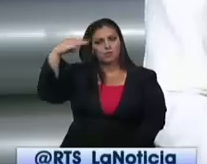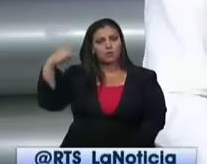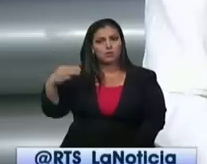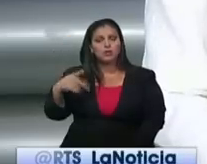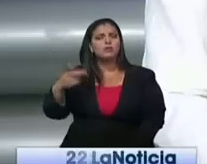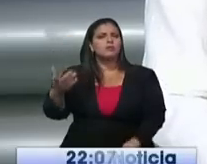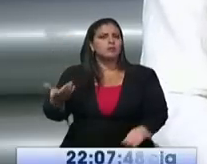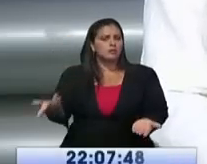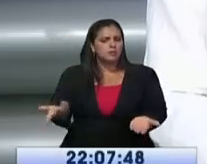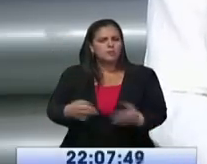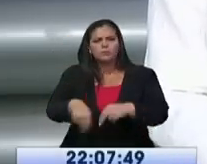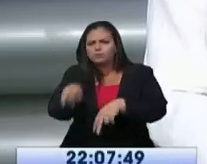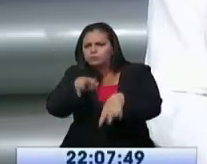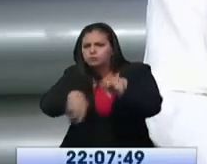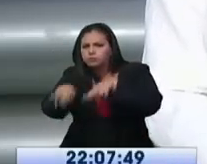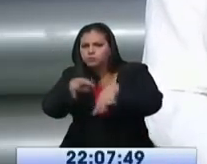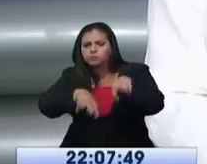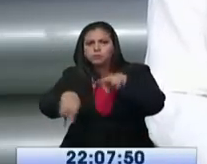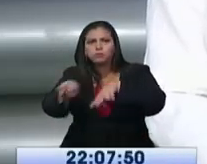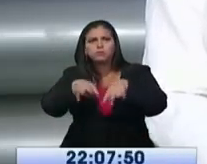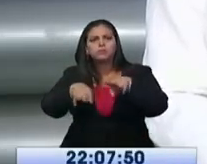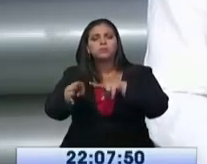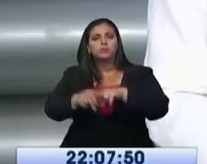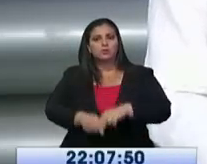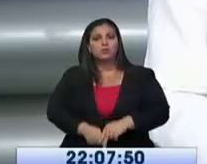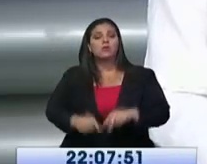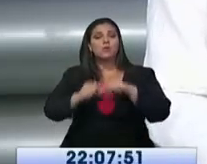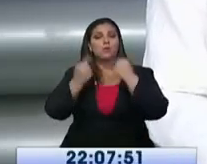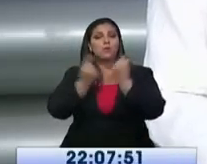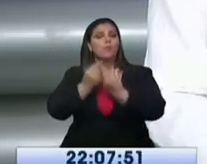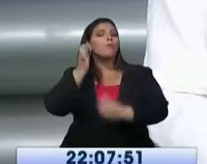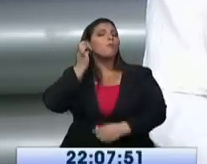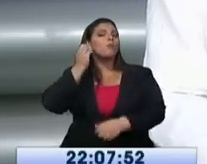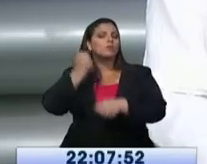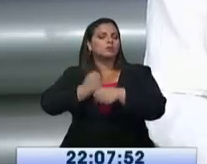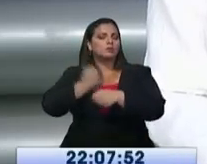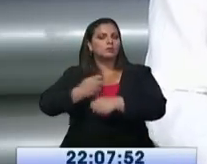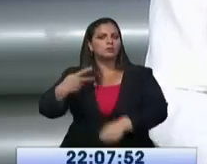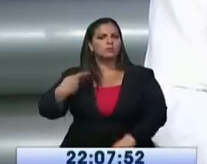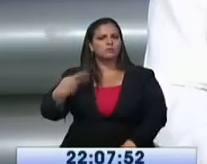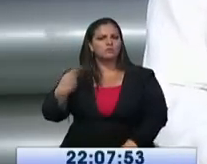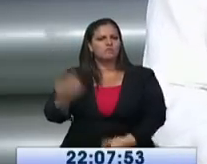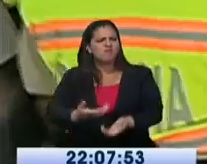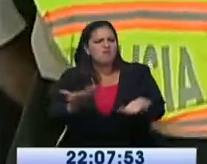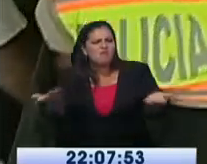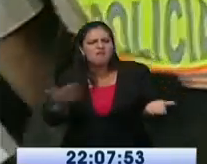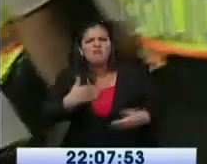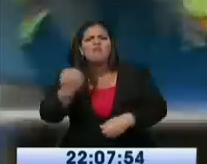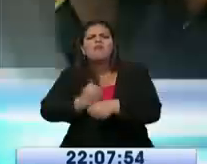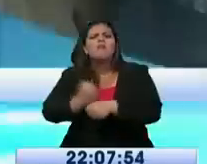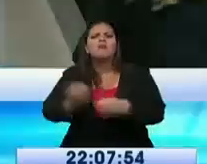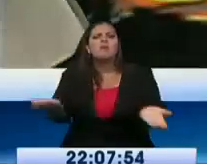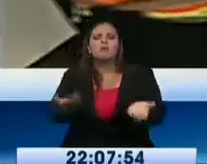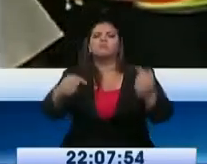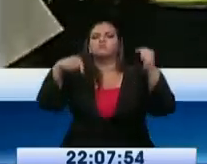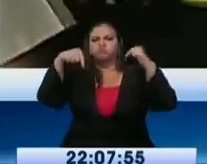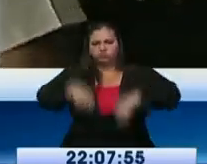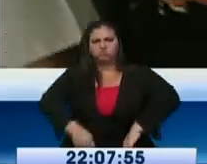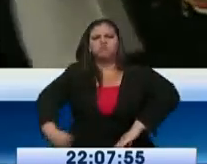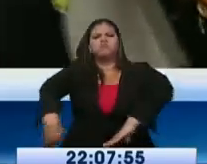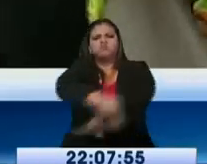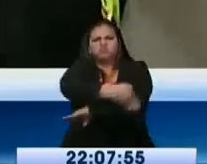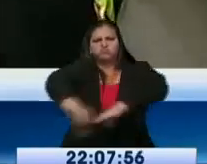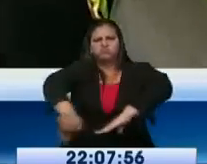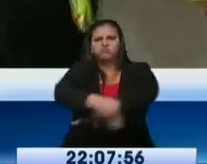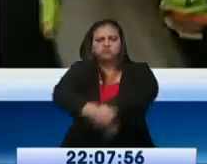de este conflicto, las trabajadoras sexuales amenazaron con ejercer su trabajo en la vía pública. Se enteraron que administradores y